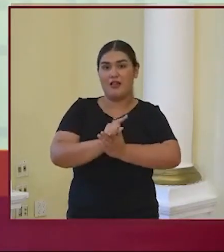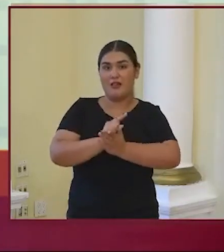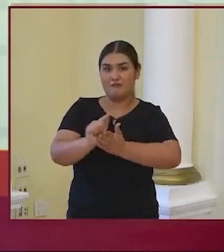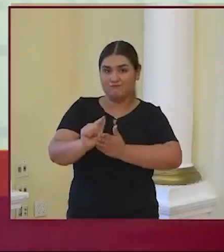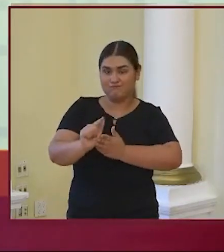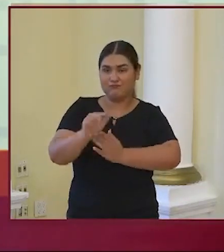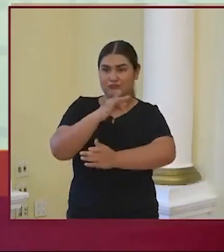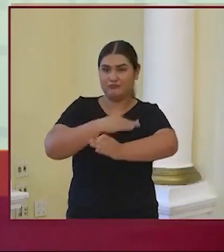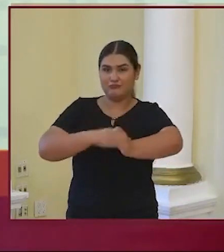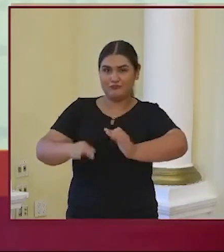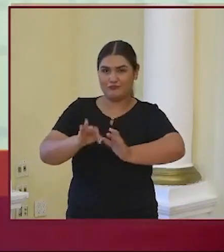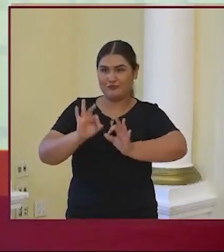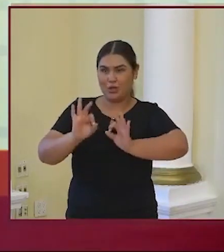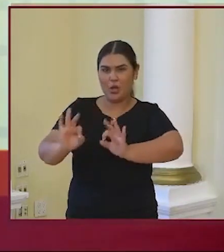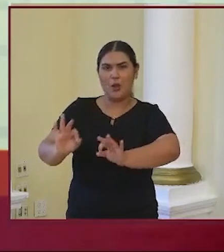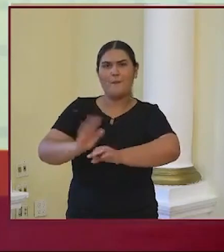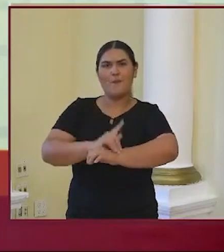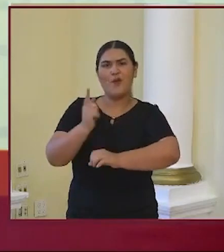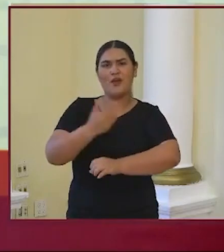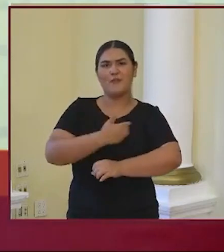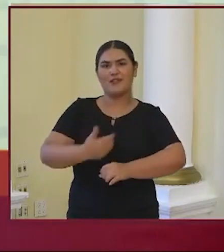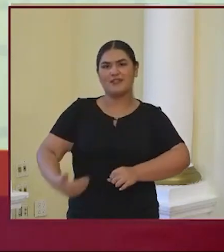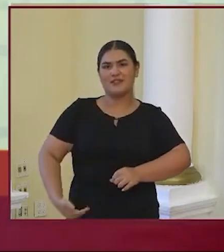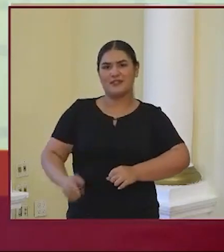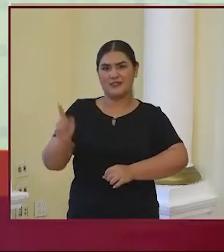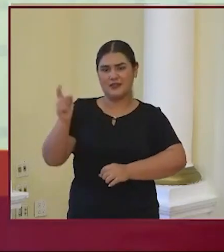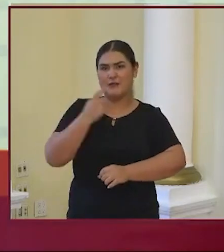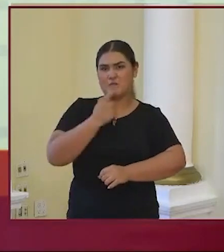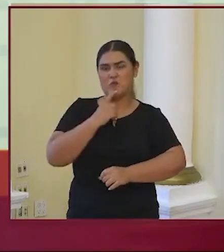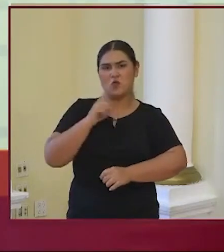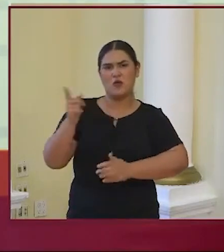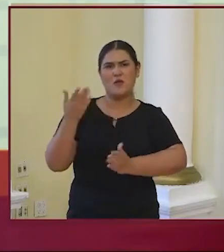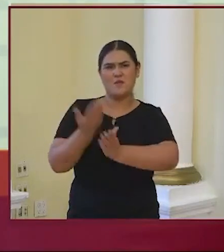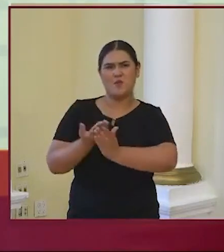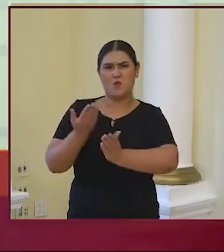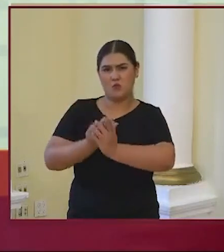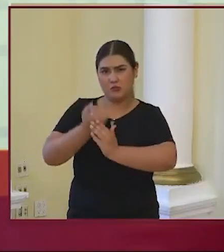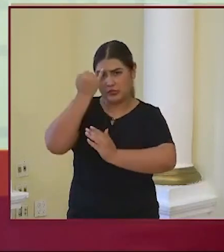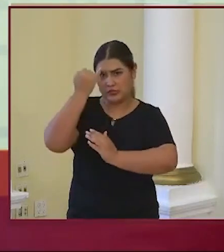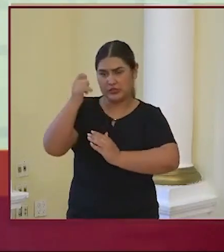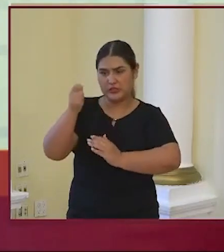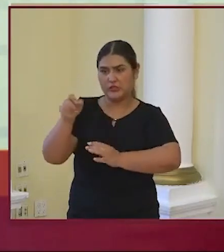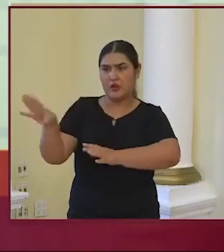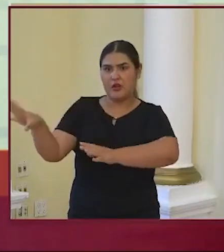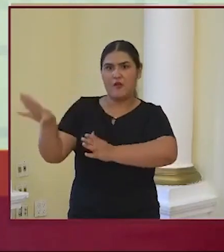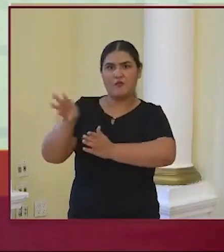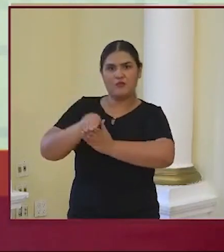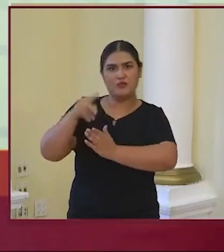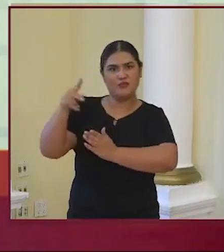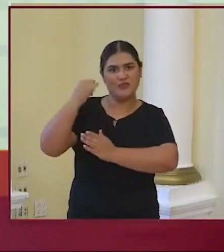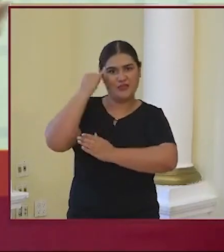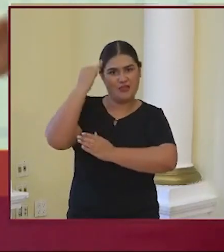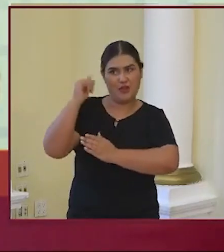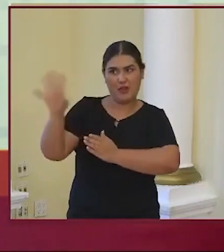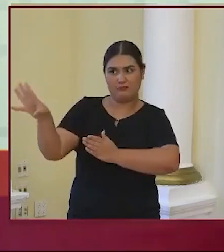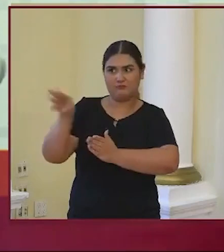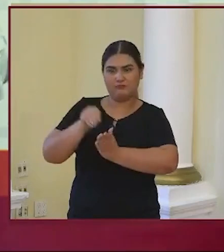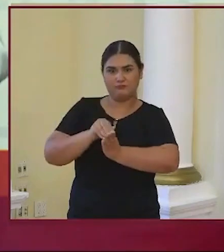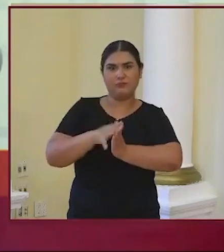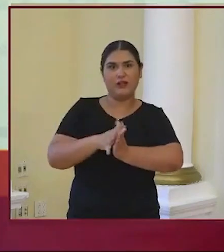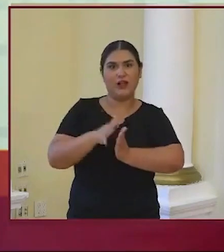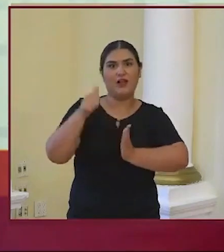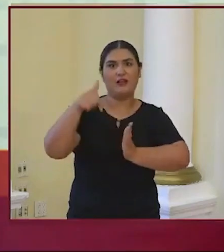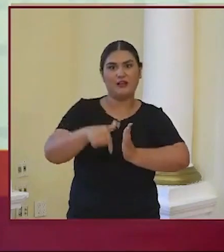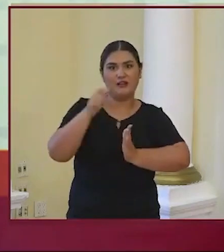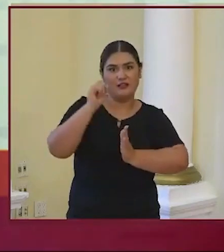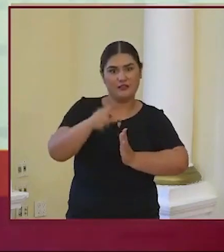porque la propuesta del presidente es que repliquemos tanto como sea posible. Él dijo 2,